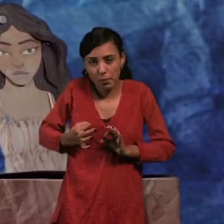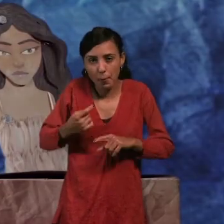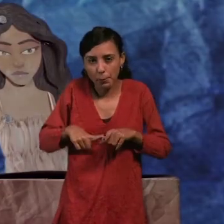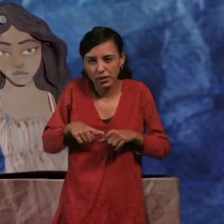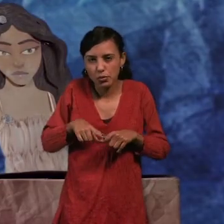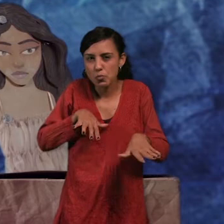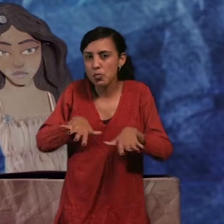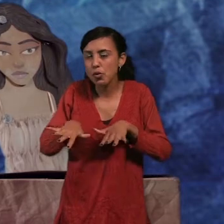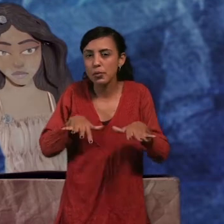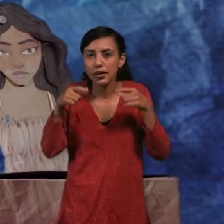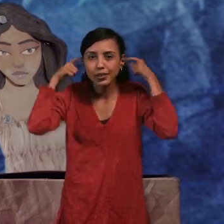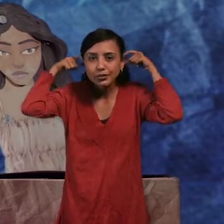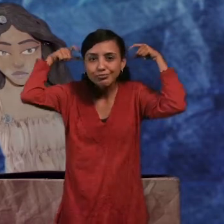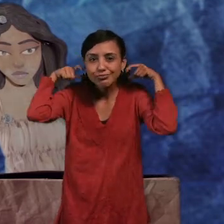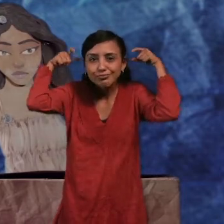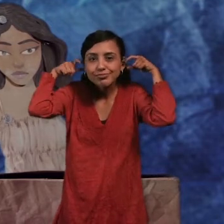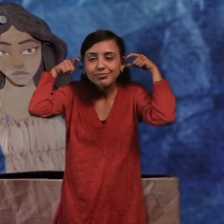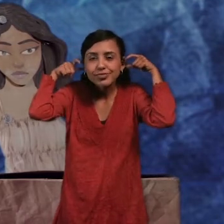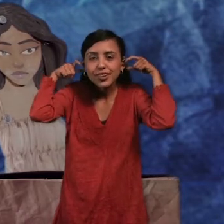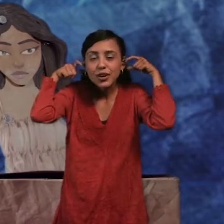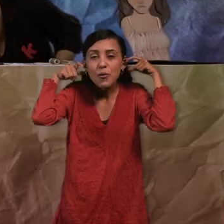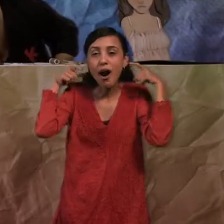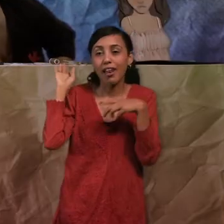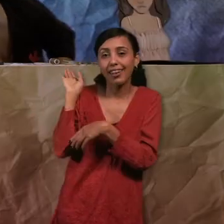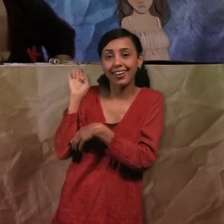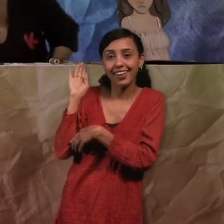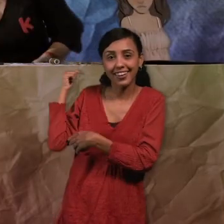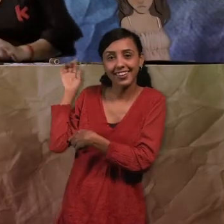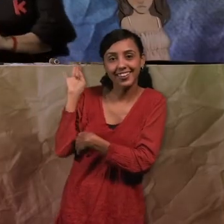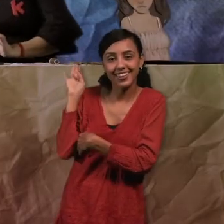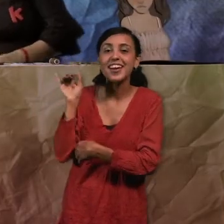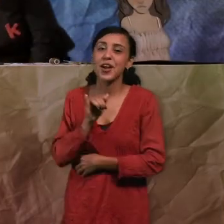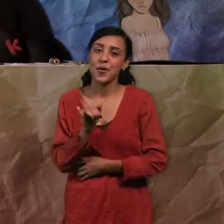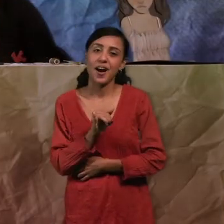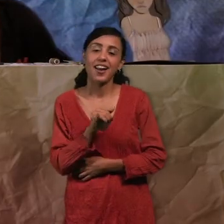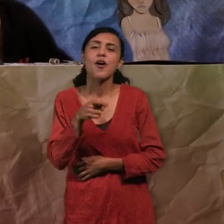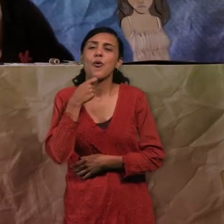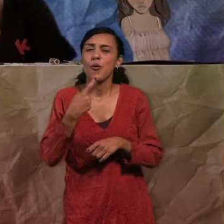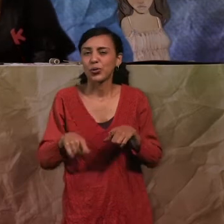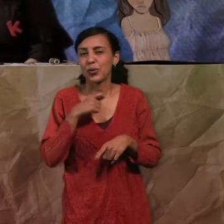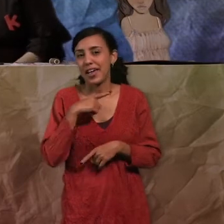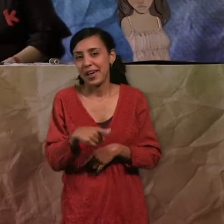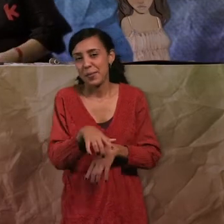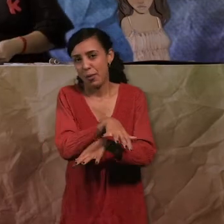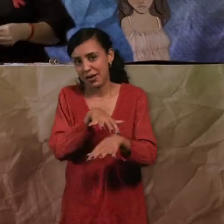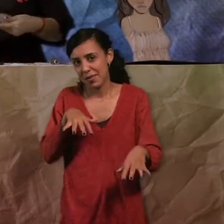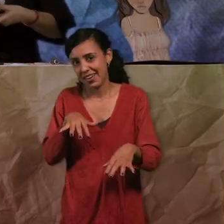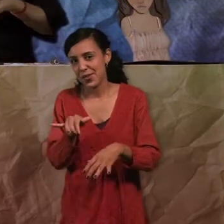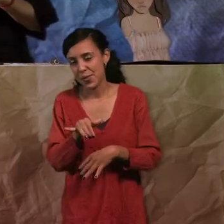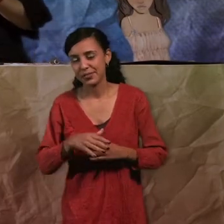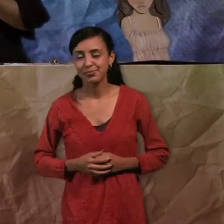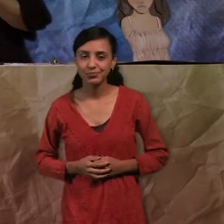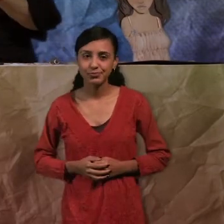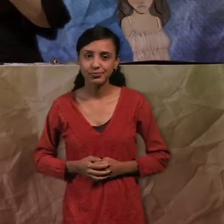movilidad en las orejas y en la cola. Aquí tenemos otros ejemplos de animales. Por ejemplo,